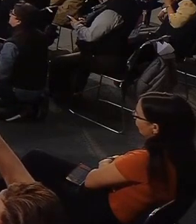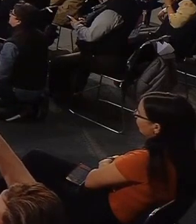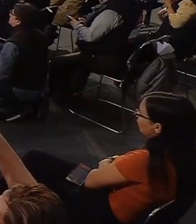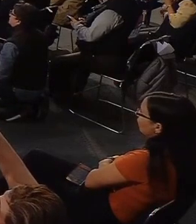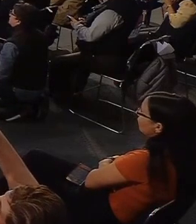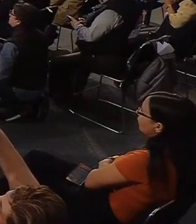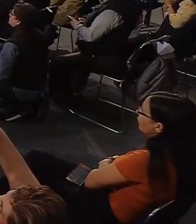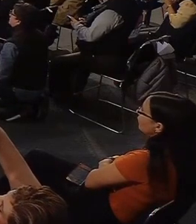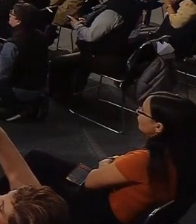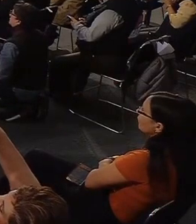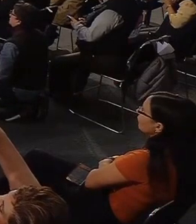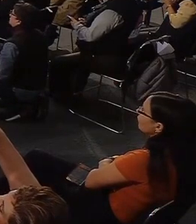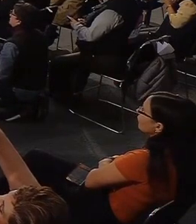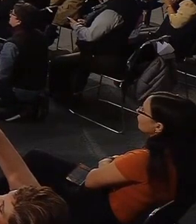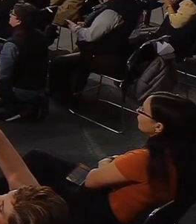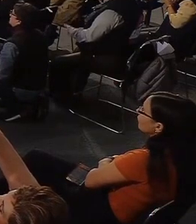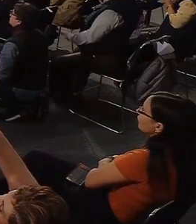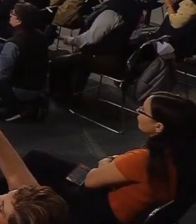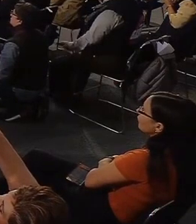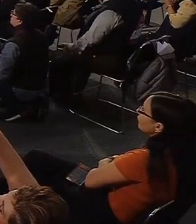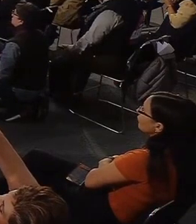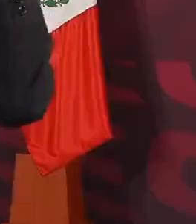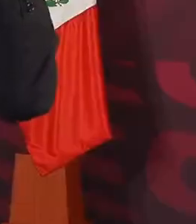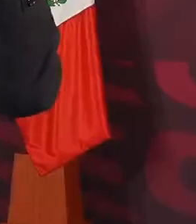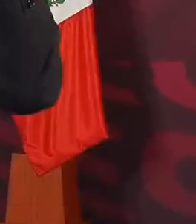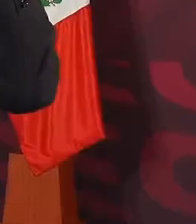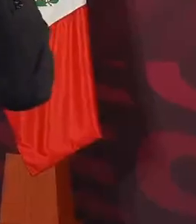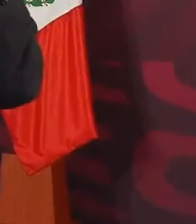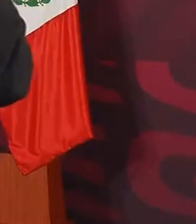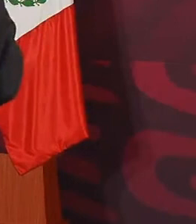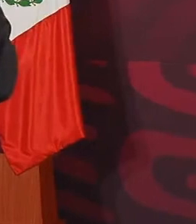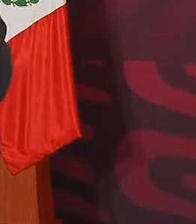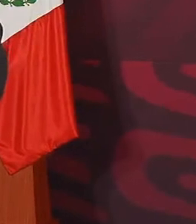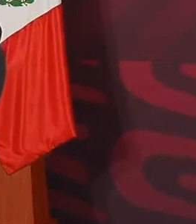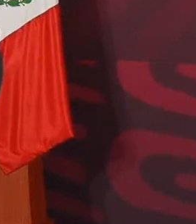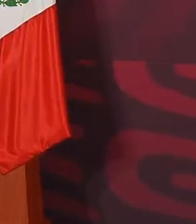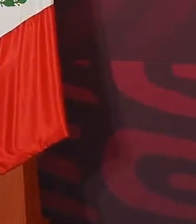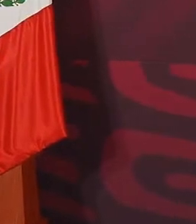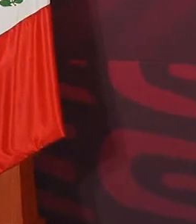mucho, es un ancla para que no aumenten los precios,